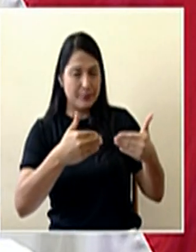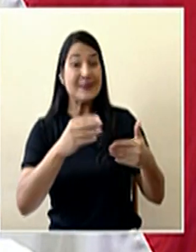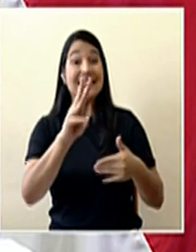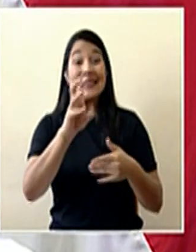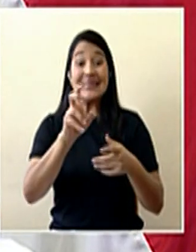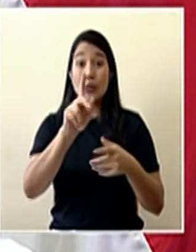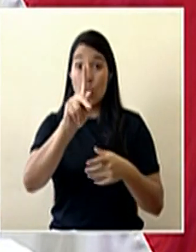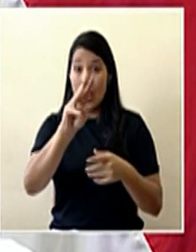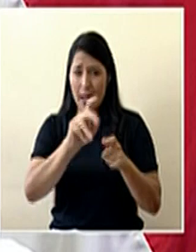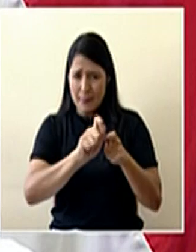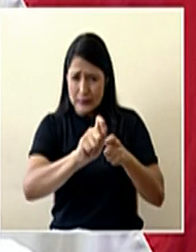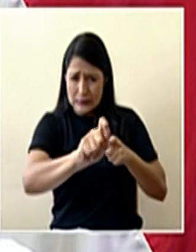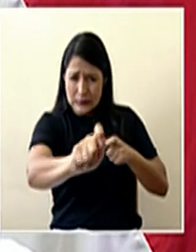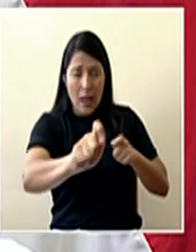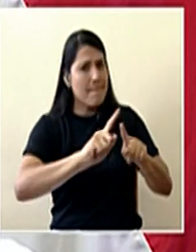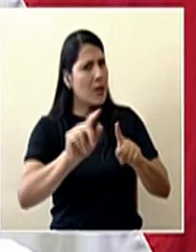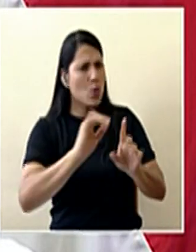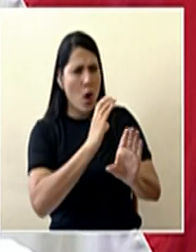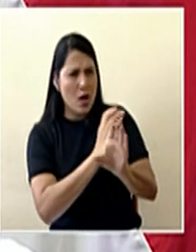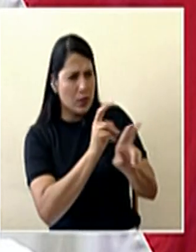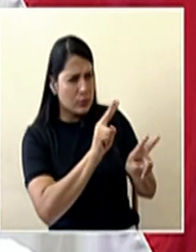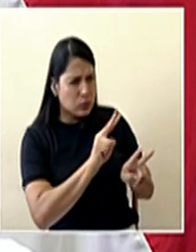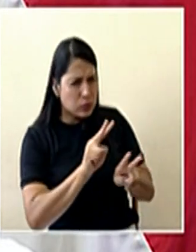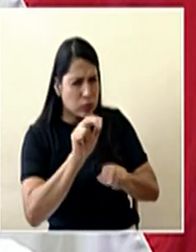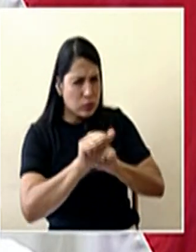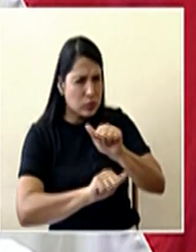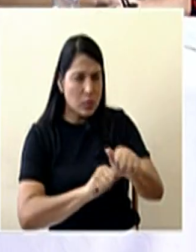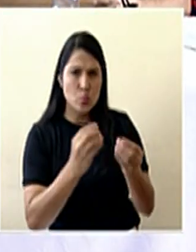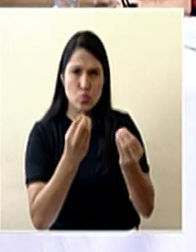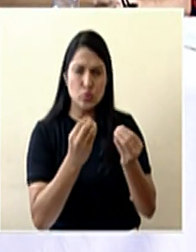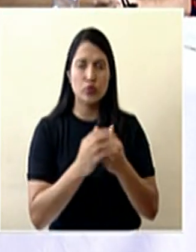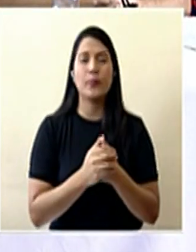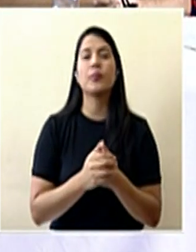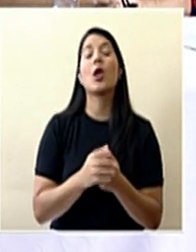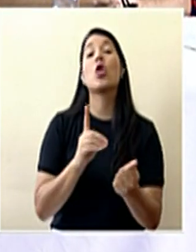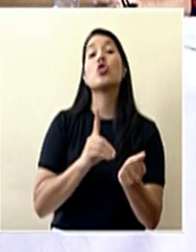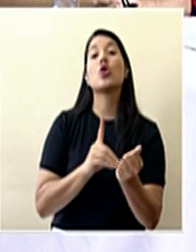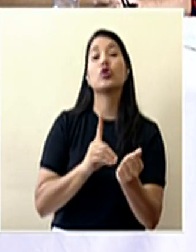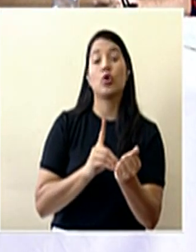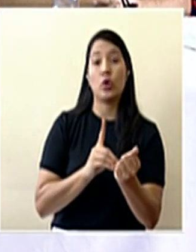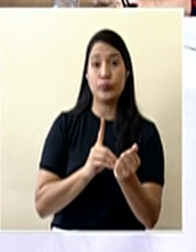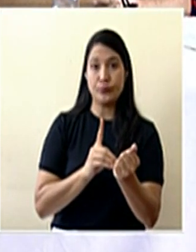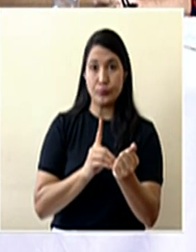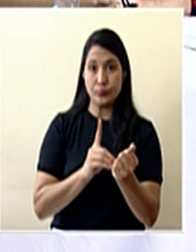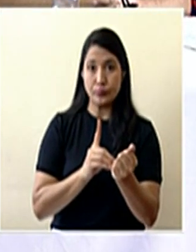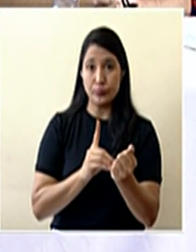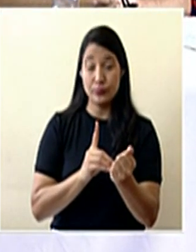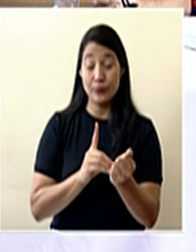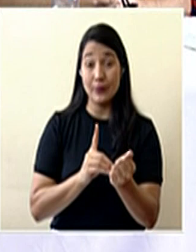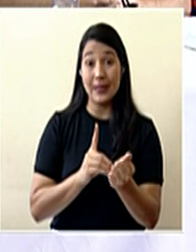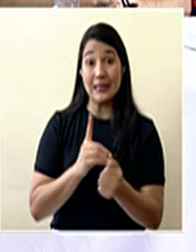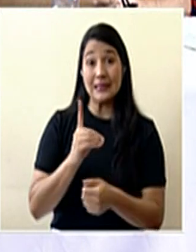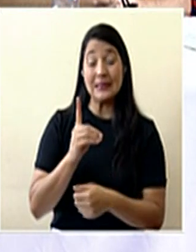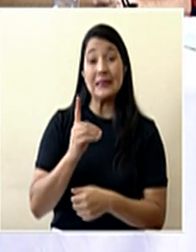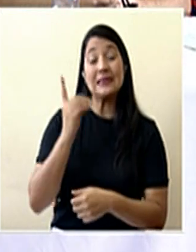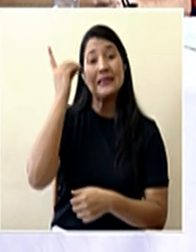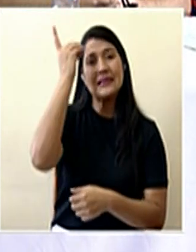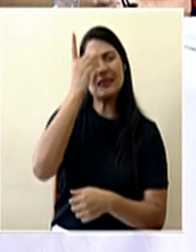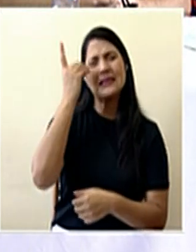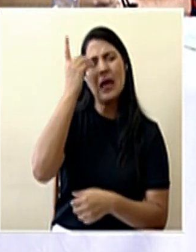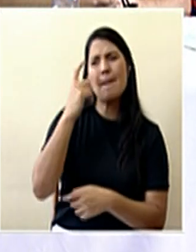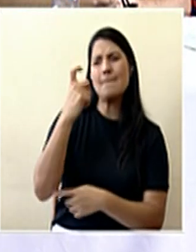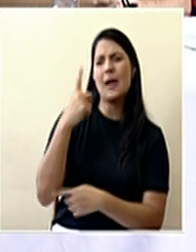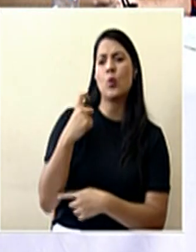pero se está haciendo también un esfuerzo importante en este lugar. Doctor Salas, nos consultan del observador también que cuál es el protocolo de un